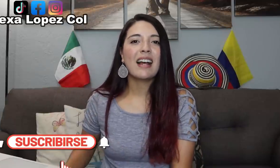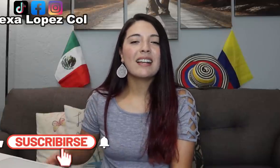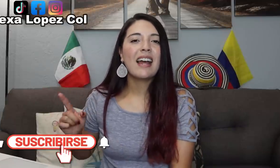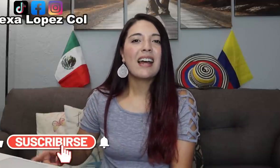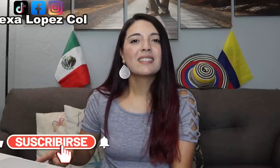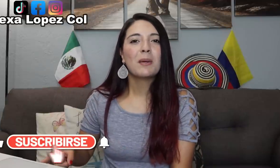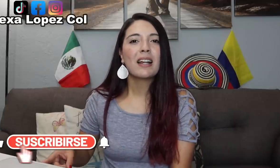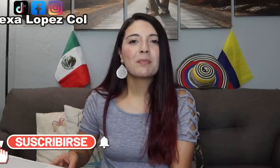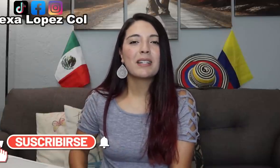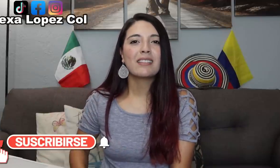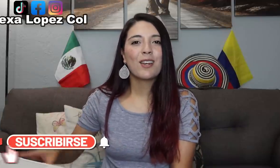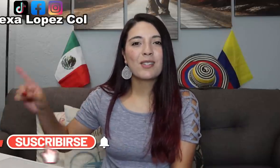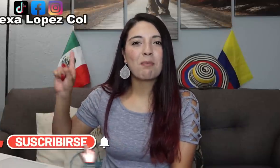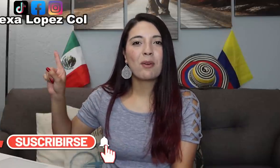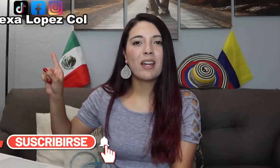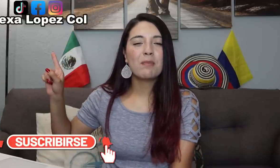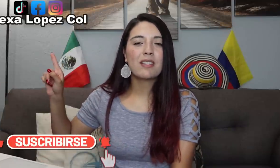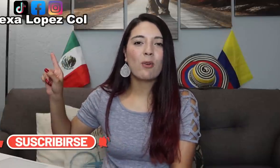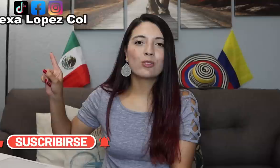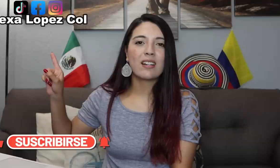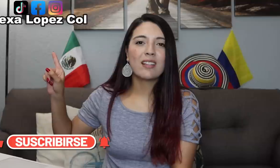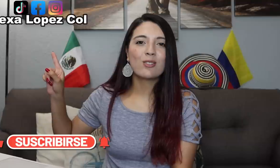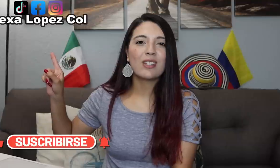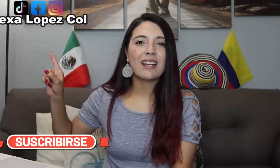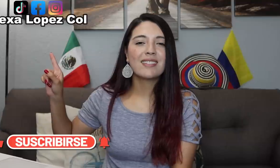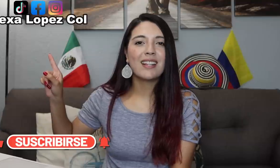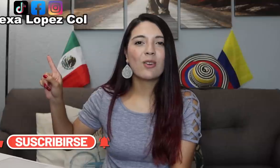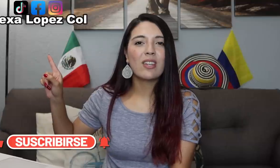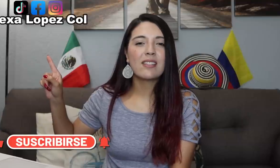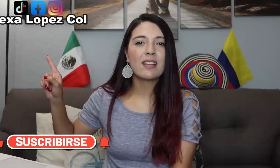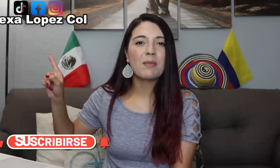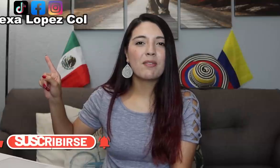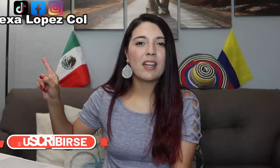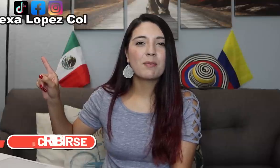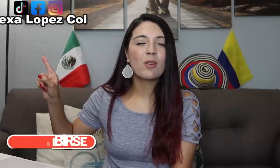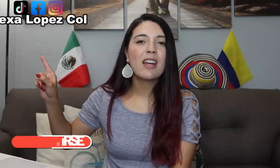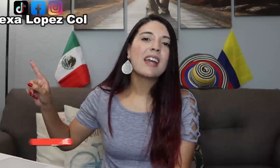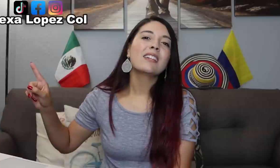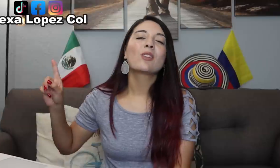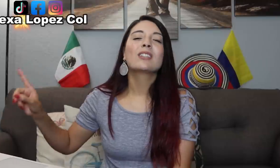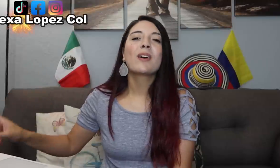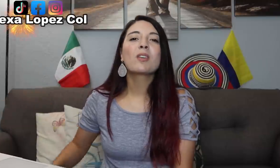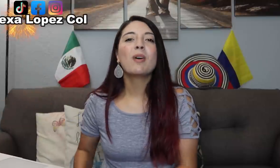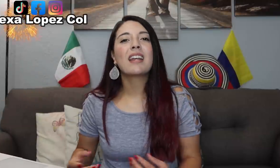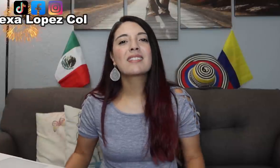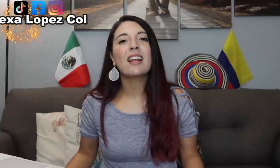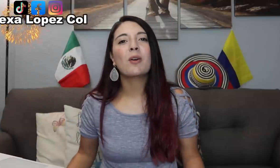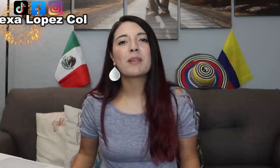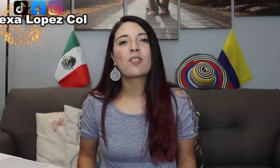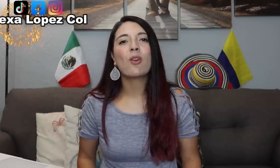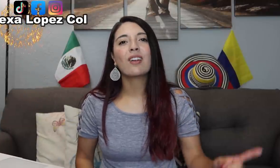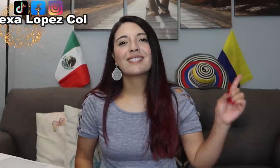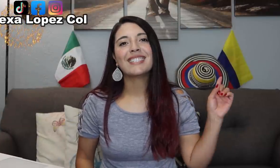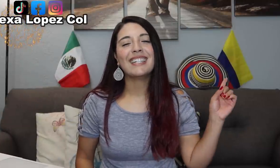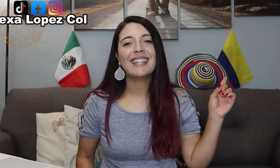al canal, activen la campanita y los espero en mis otras redes sociales, TikTok, Instagram y Facebook. Estoy en todas como Alexa